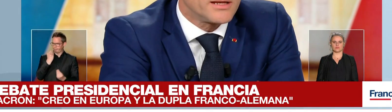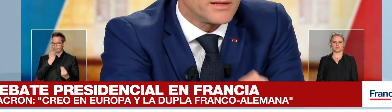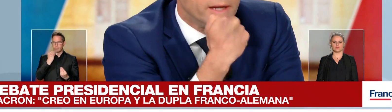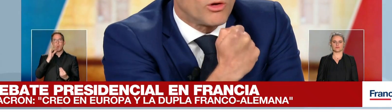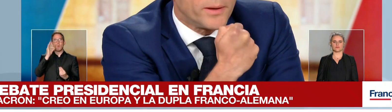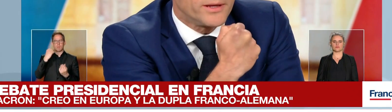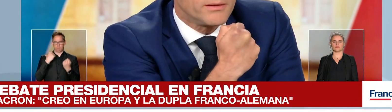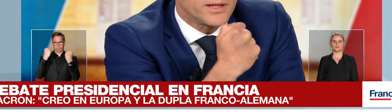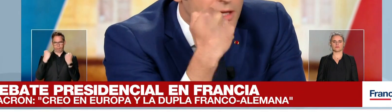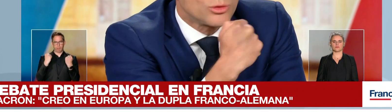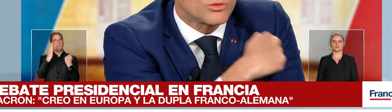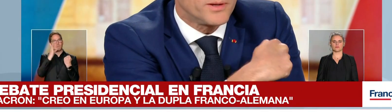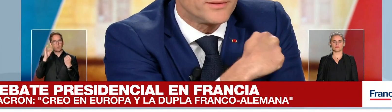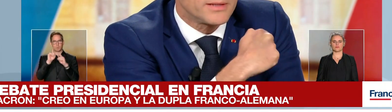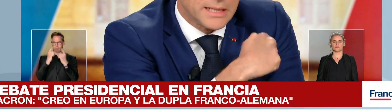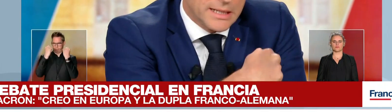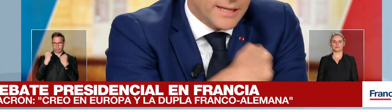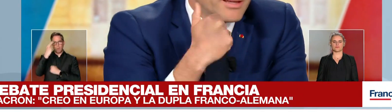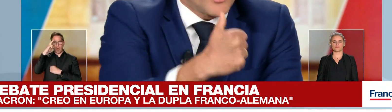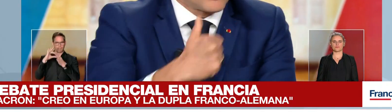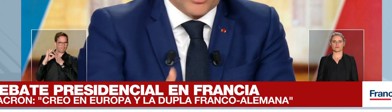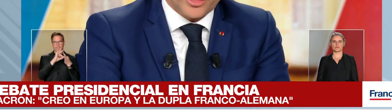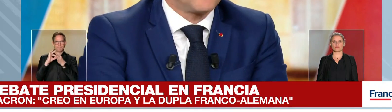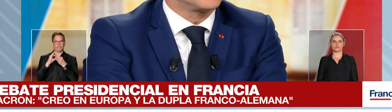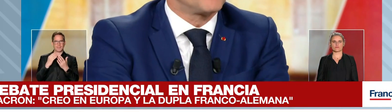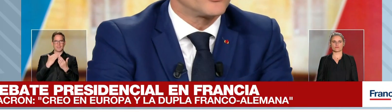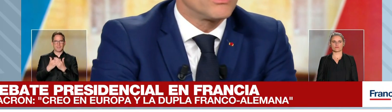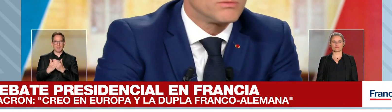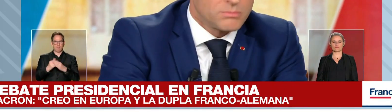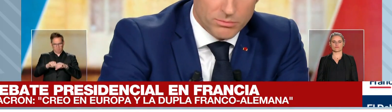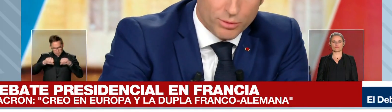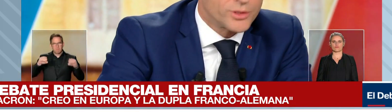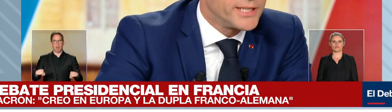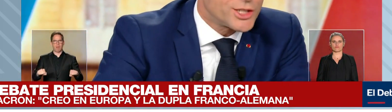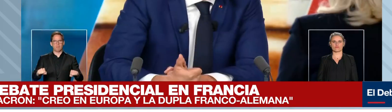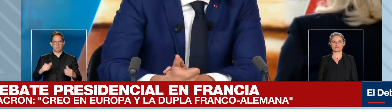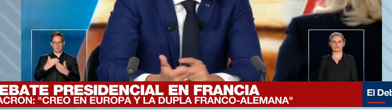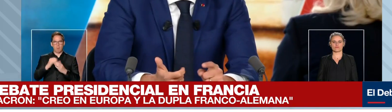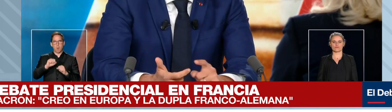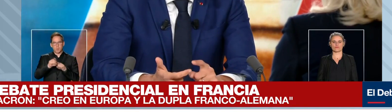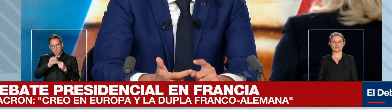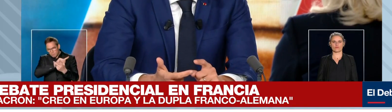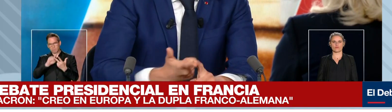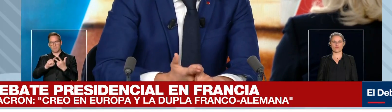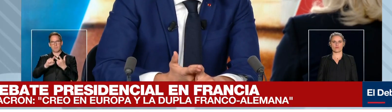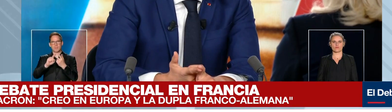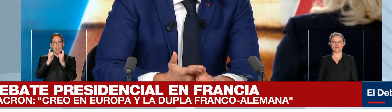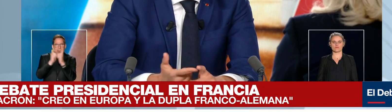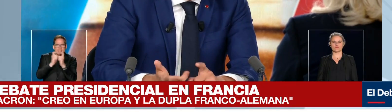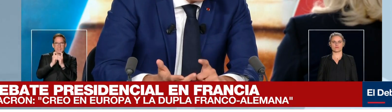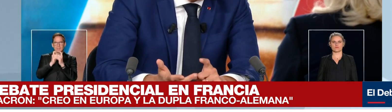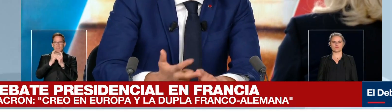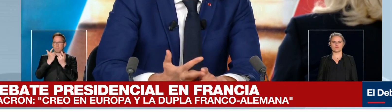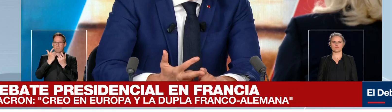convencido de que nuestra soberanía nacional es nacional y europea y que ambas se completan y a través de Europa seremos más independientes para nuestra energía, para